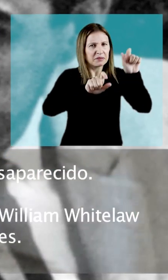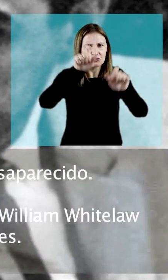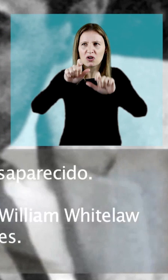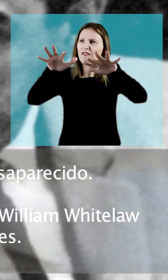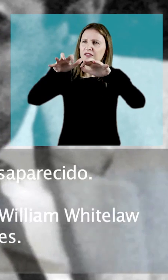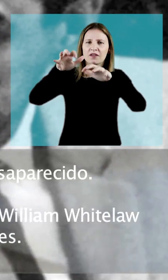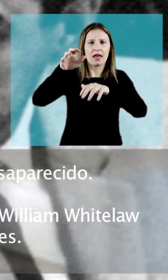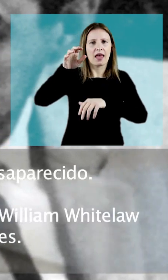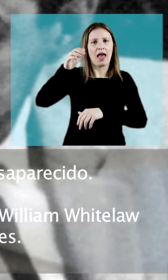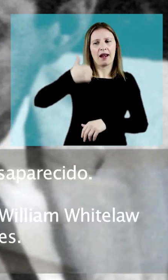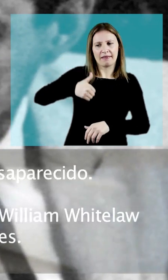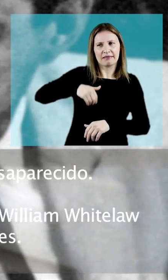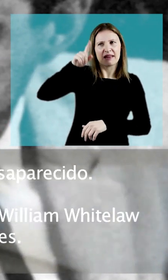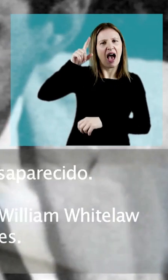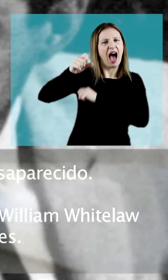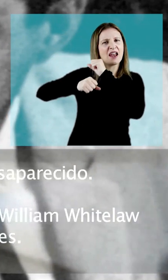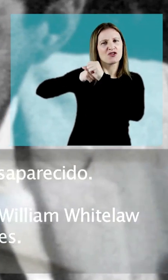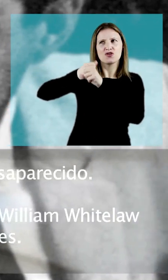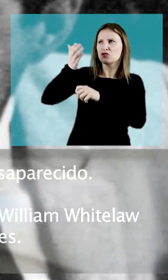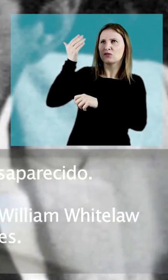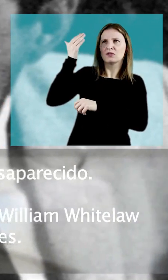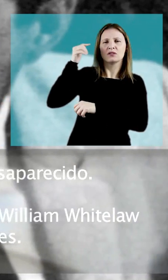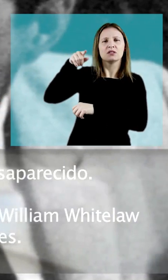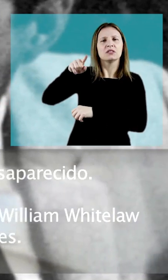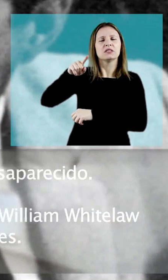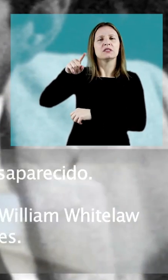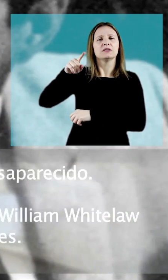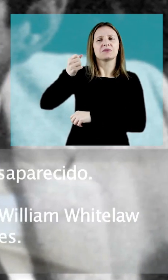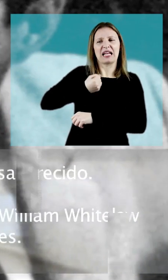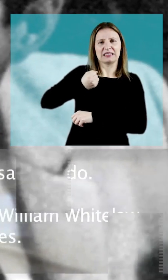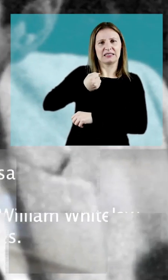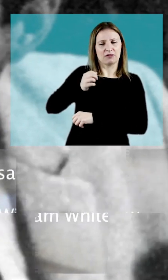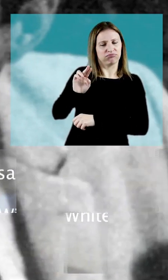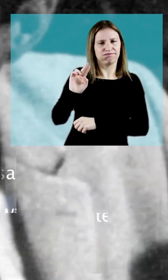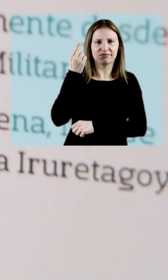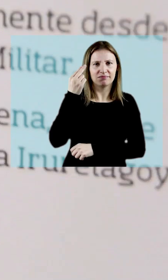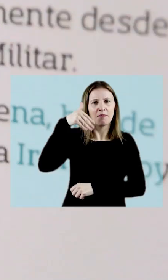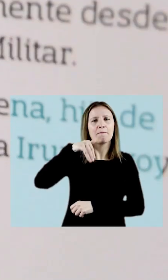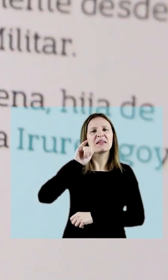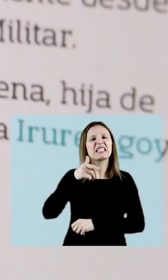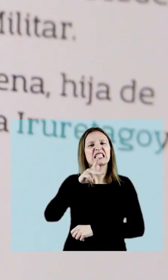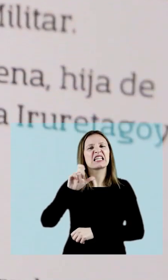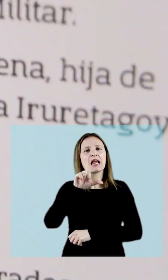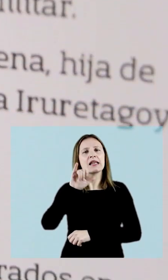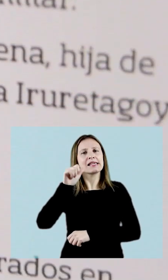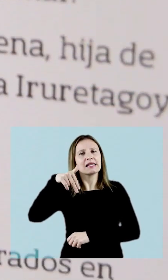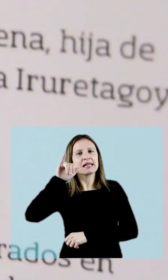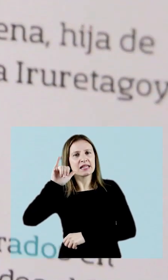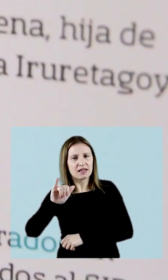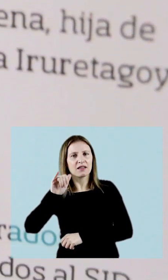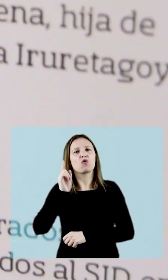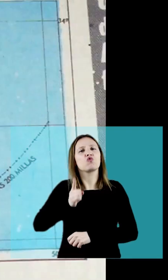Argentina. Es el año del asesinato de Michelini y Gutiérrez Ruiz en Buenos Aires y es el año de los